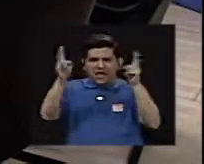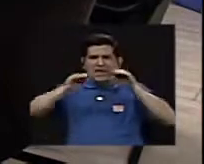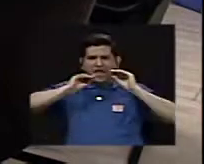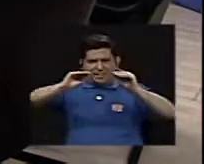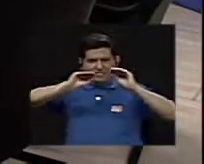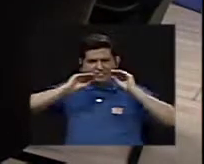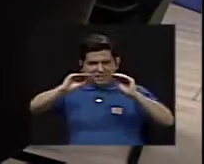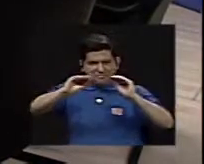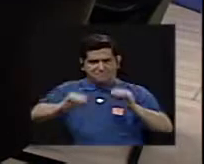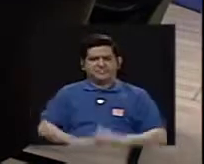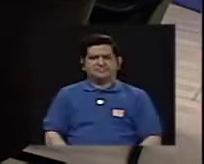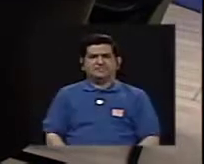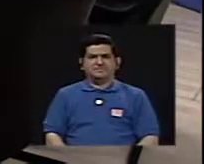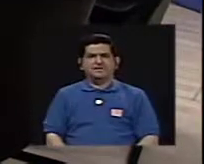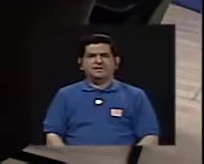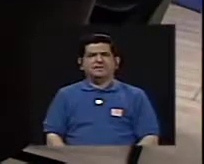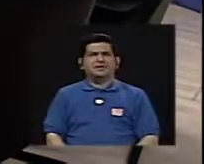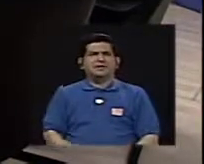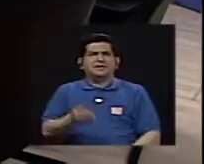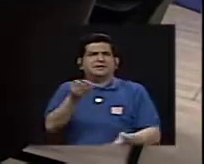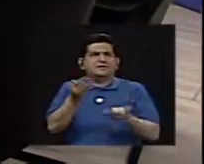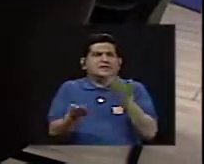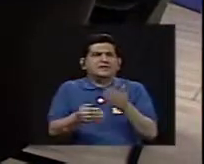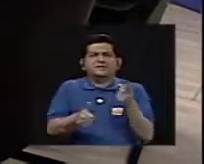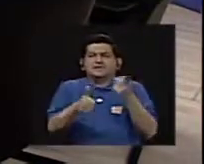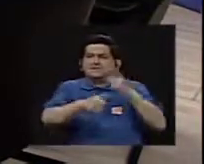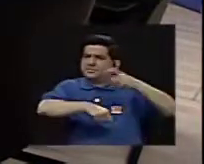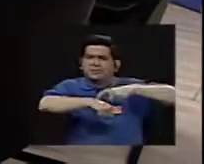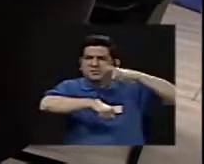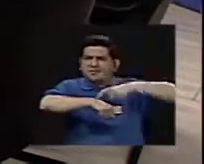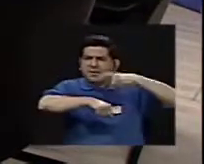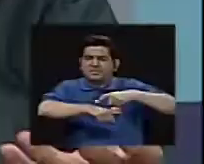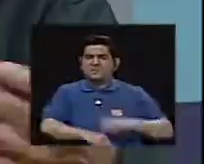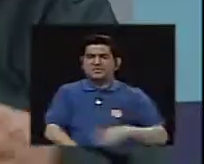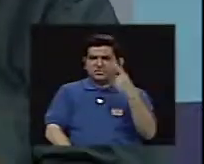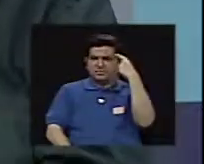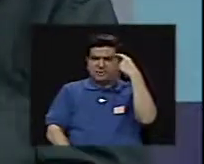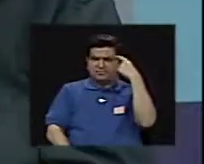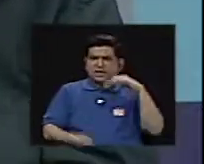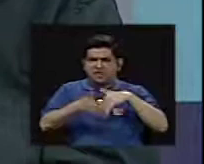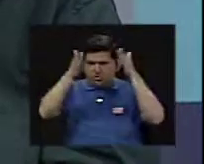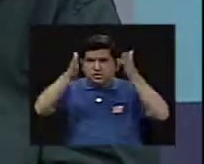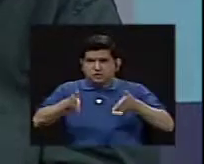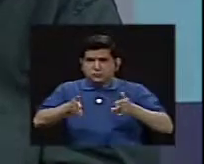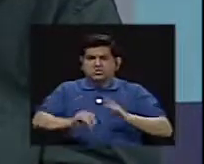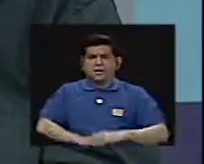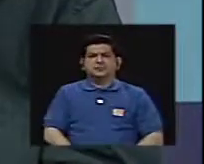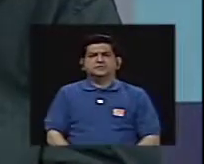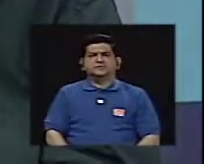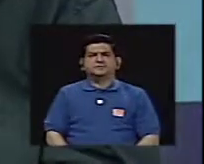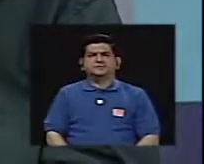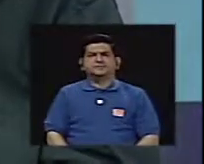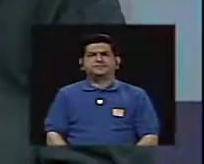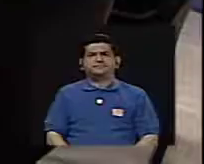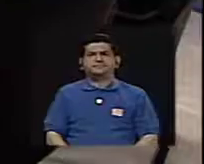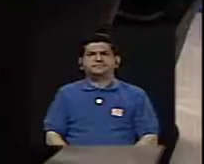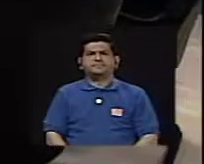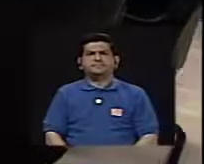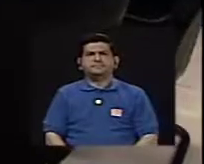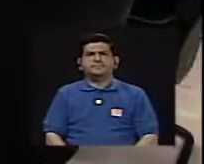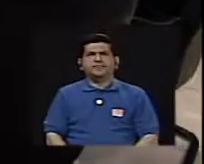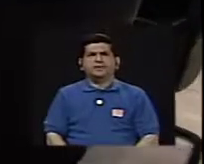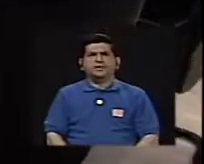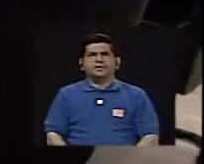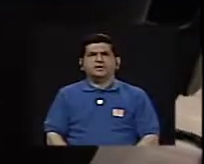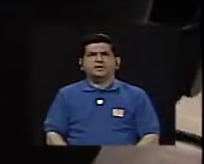didáctico que por lo menos en una primera instancia es para los estudiantes. Claro. Bueno, hay un pensador de la